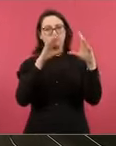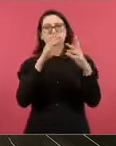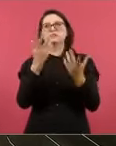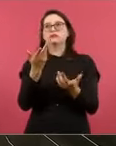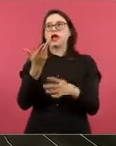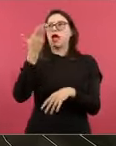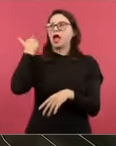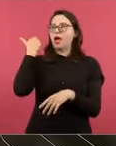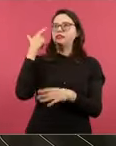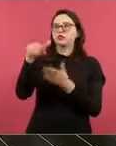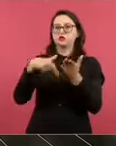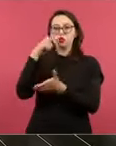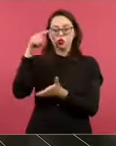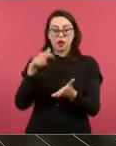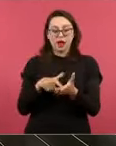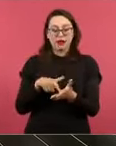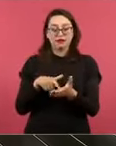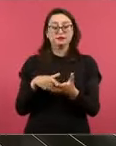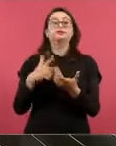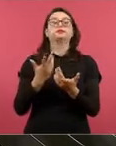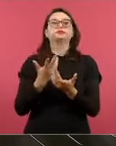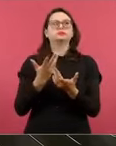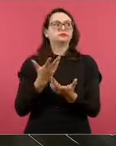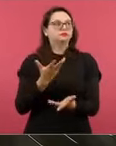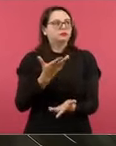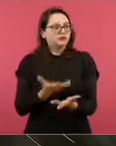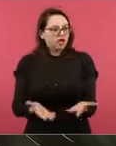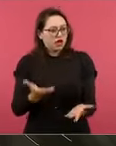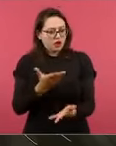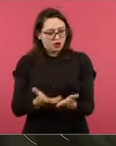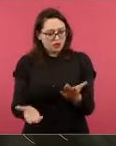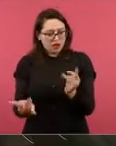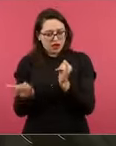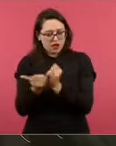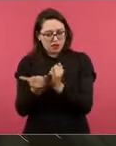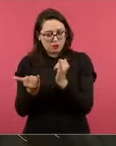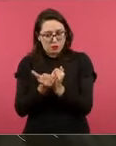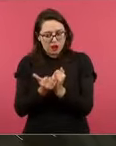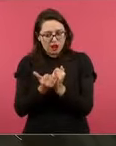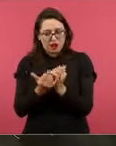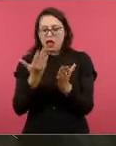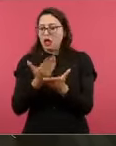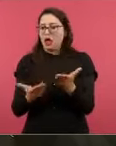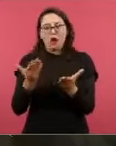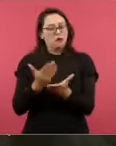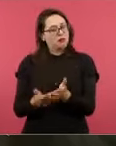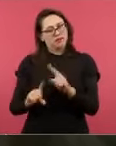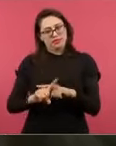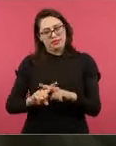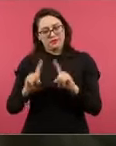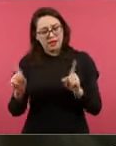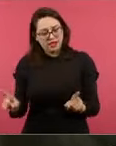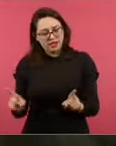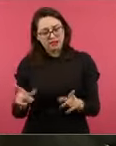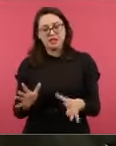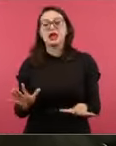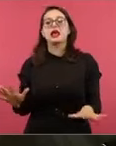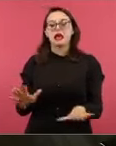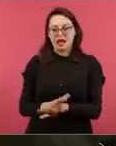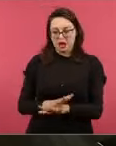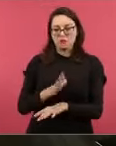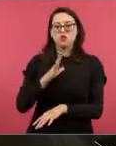descubre continuidades y cambios, y eso se trabaja mucho en los proyectos, a ver qué cambió, qué no cambió. Yo me acuerdo un proyecto que hice con